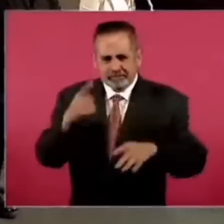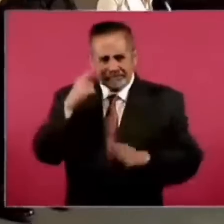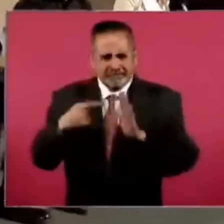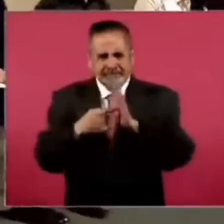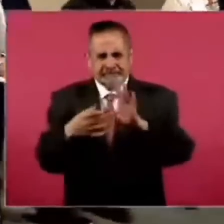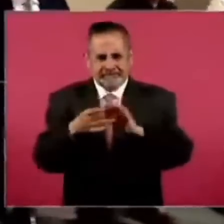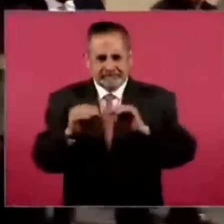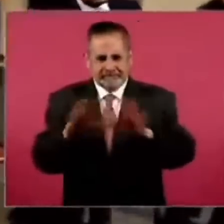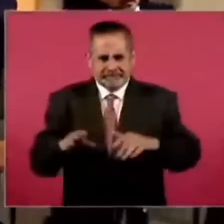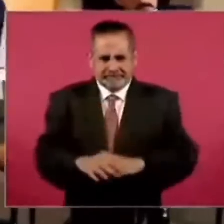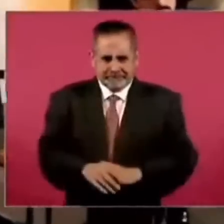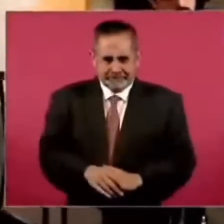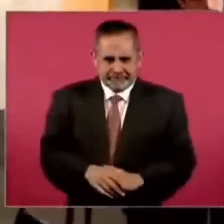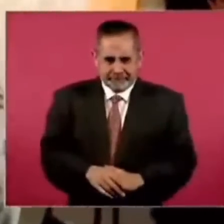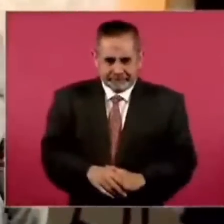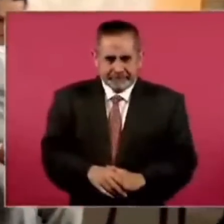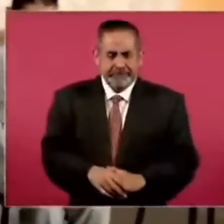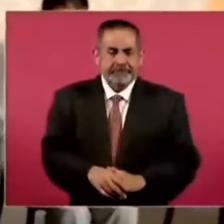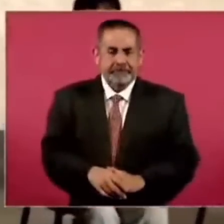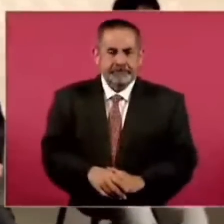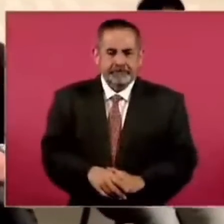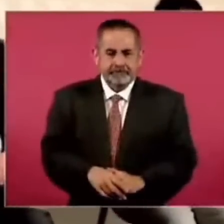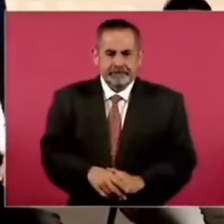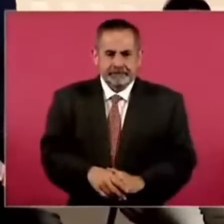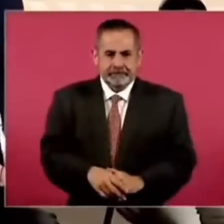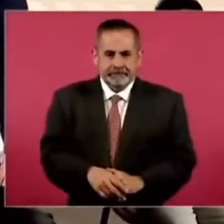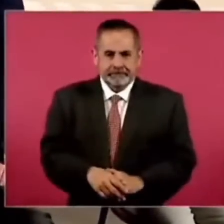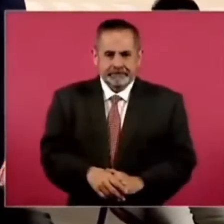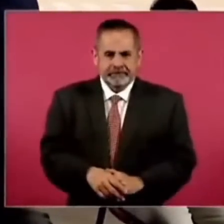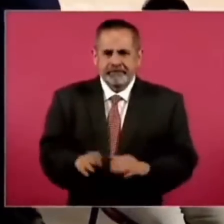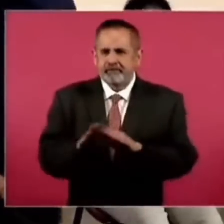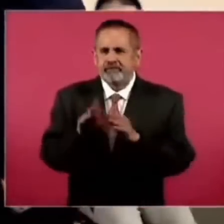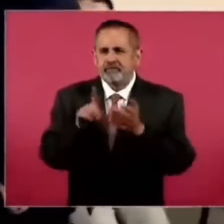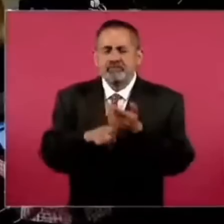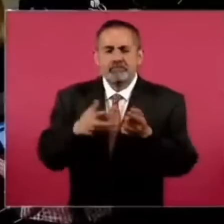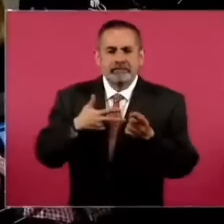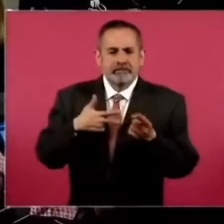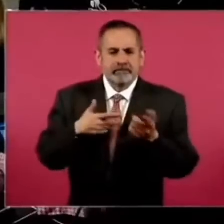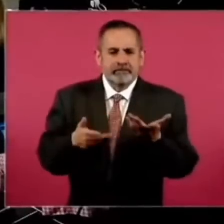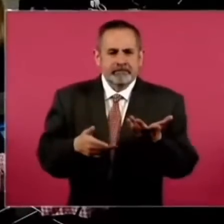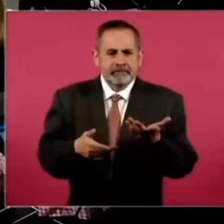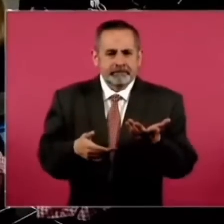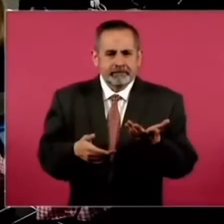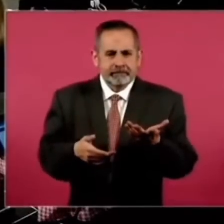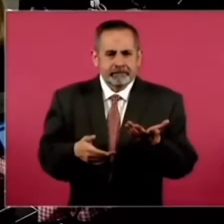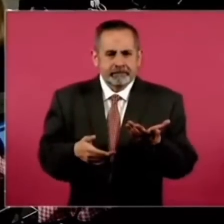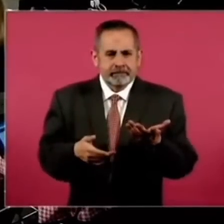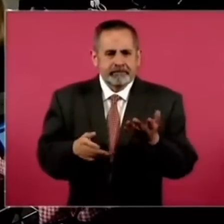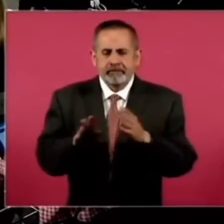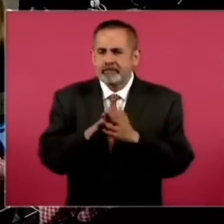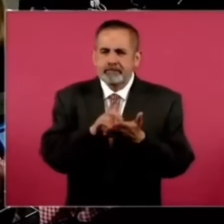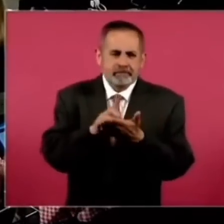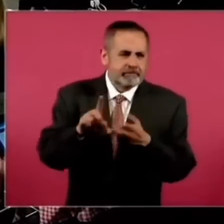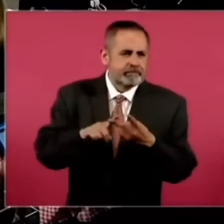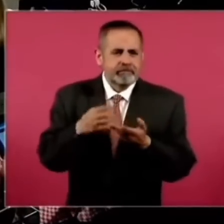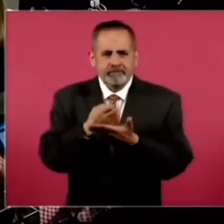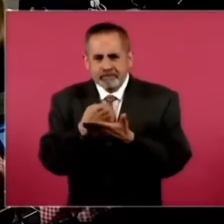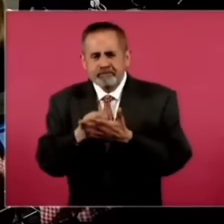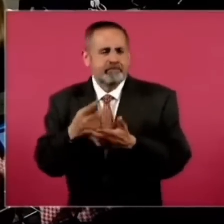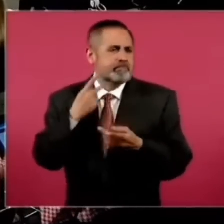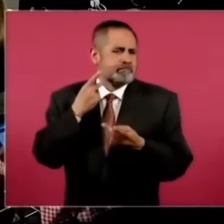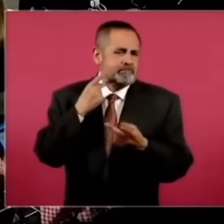ilustrarnos a todos, ¿no?, conocer más. O sea, el derecho, como la economía, como la